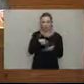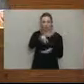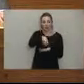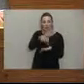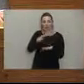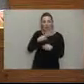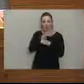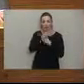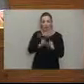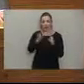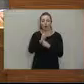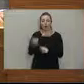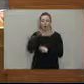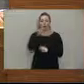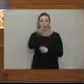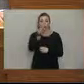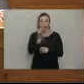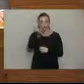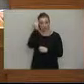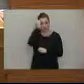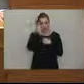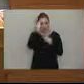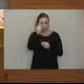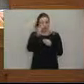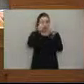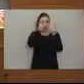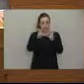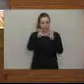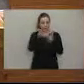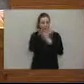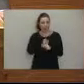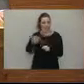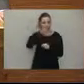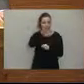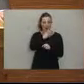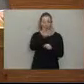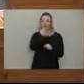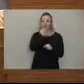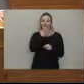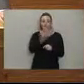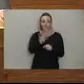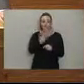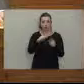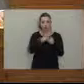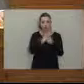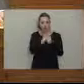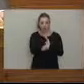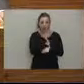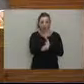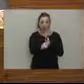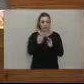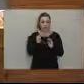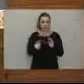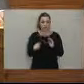Europeo. Porque además creo que es un asunto de escala europea y que si en algún sitio va a tener posible solución será en esa